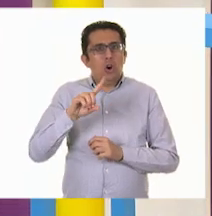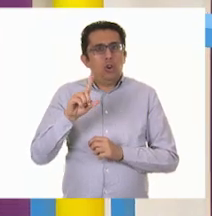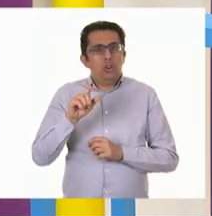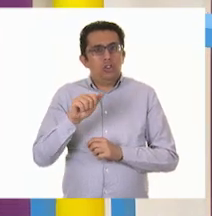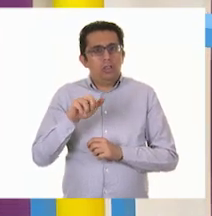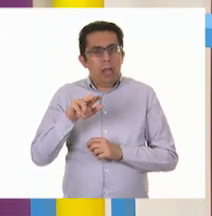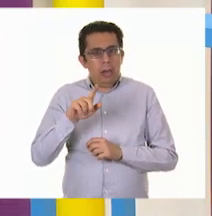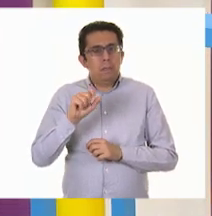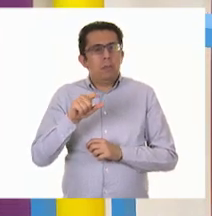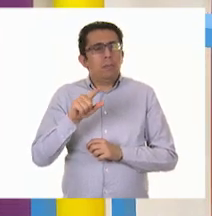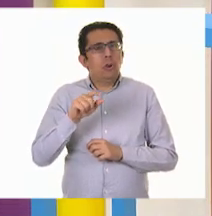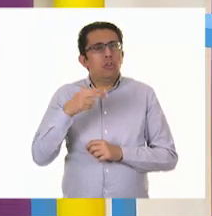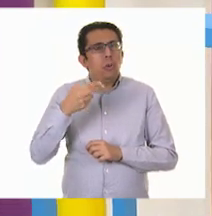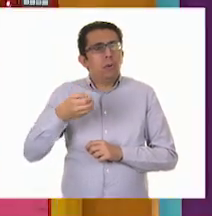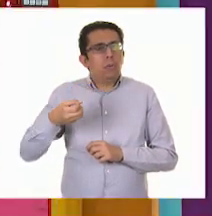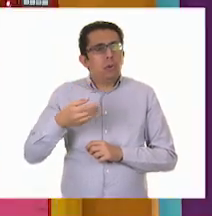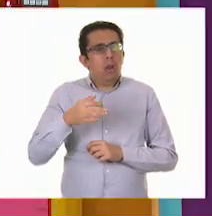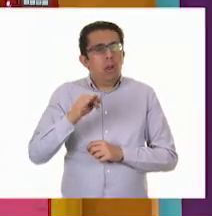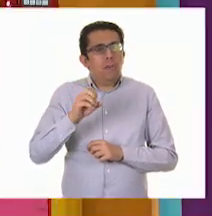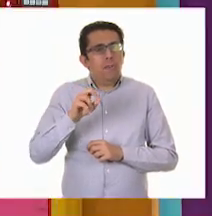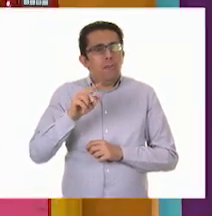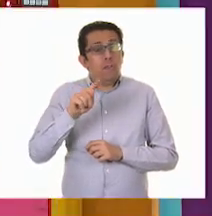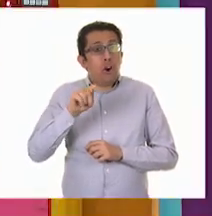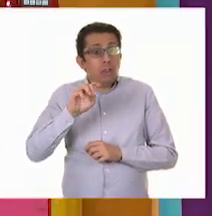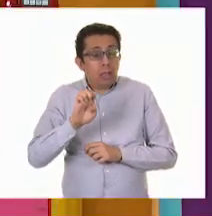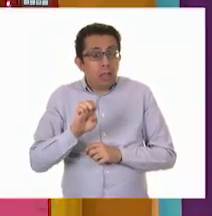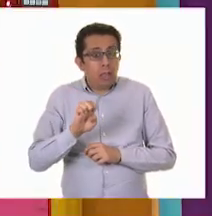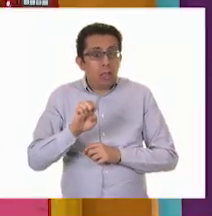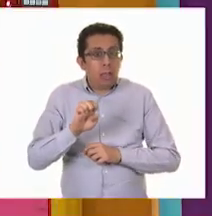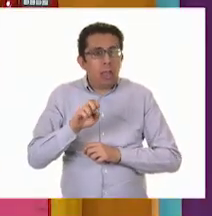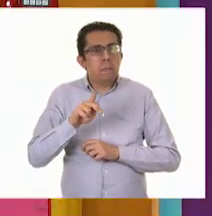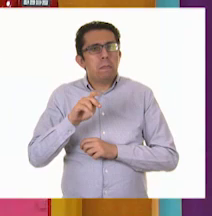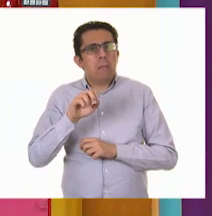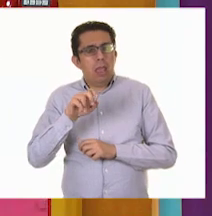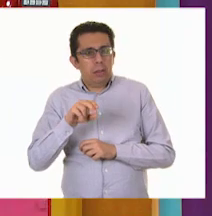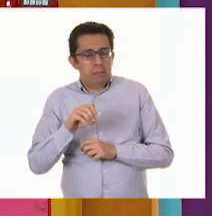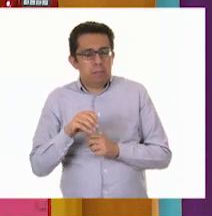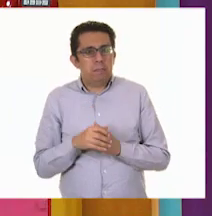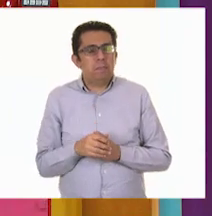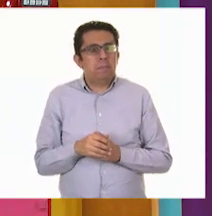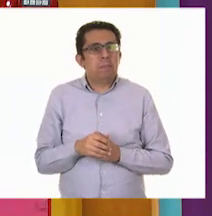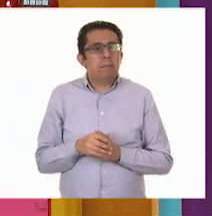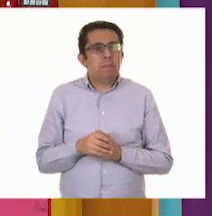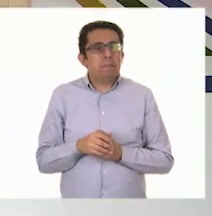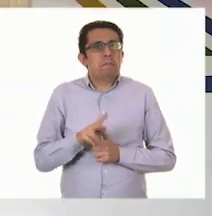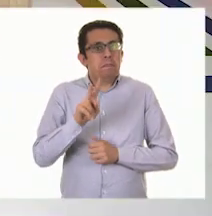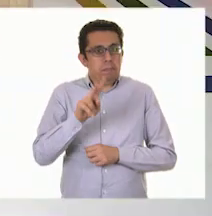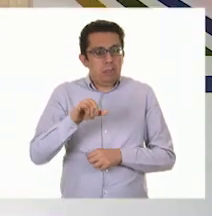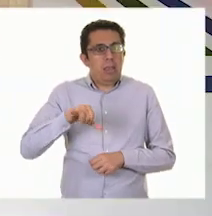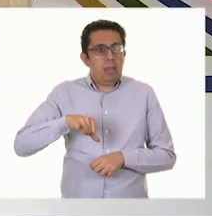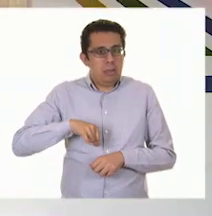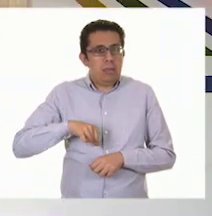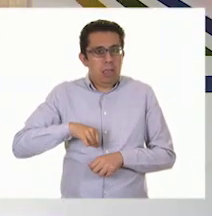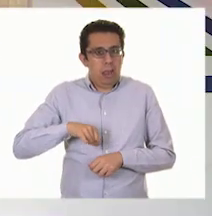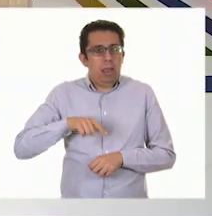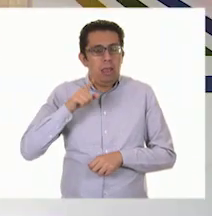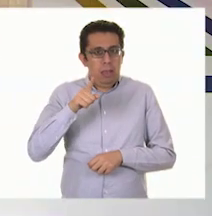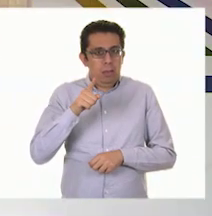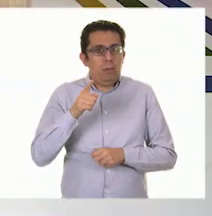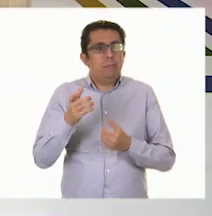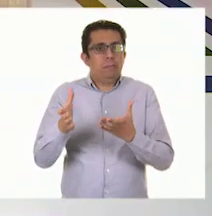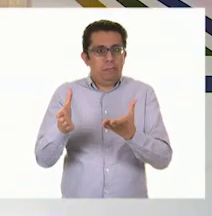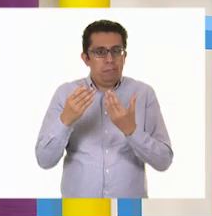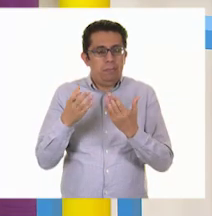y piano. ¿Sí estoy correcto? Así es, maestra. Forte y piano. Bueno, pues qué interesante todo lo que nos has venido a